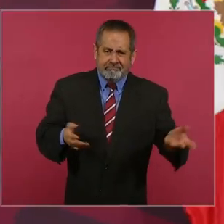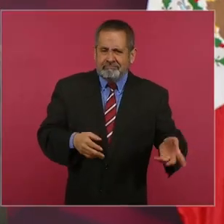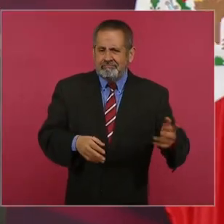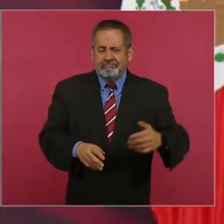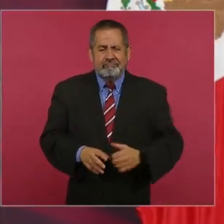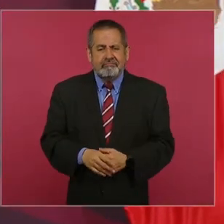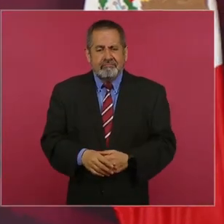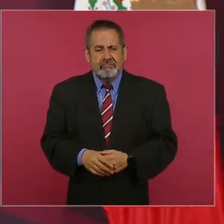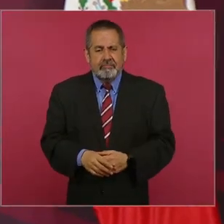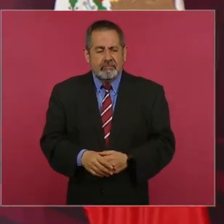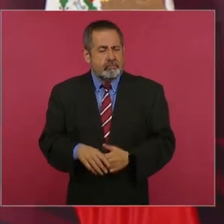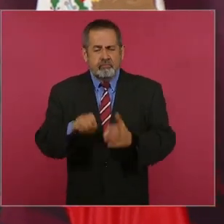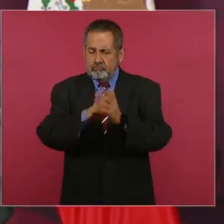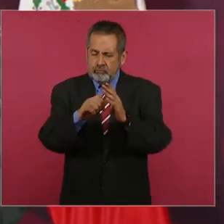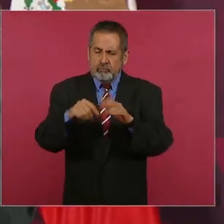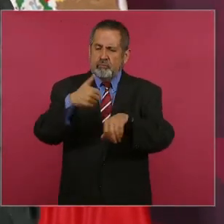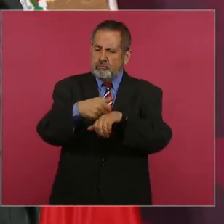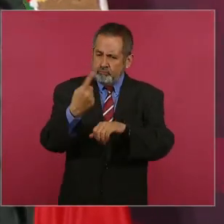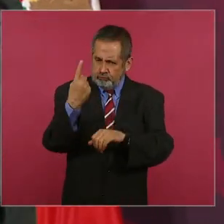punto número uno